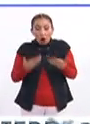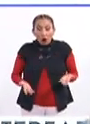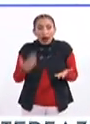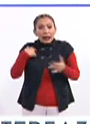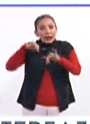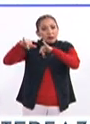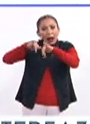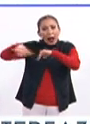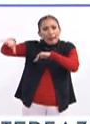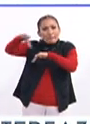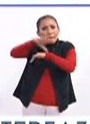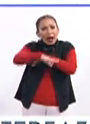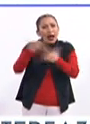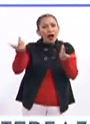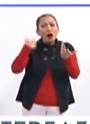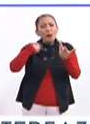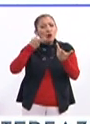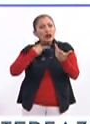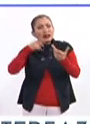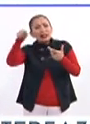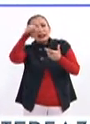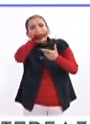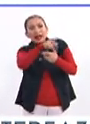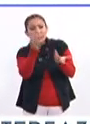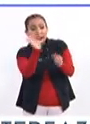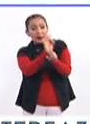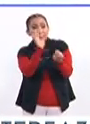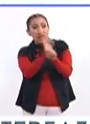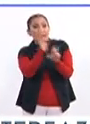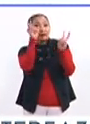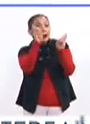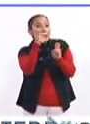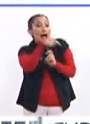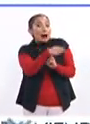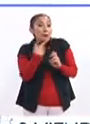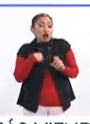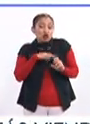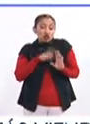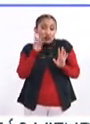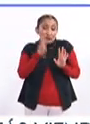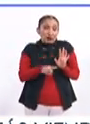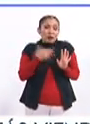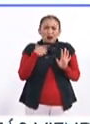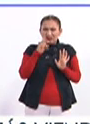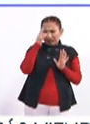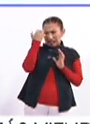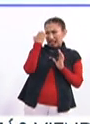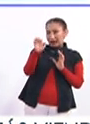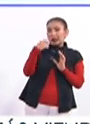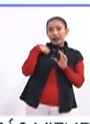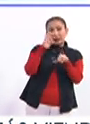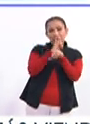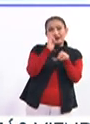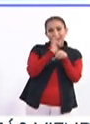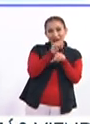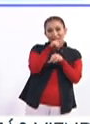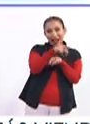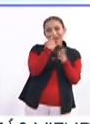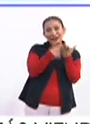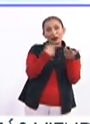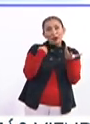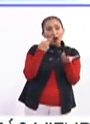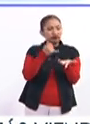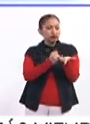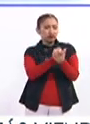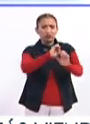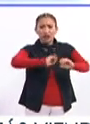composición geográfica, geopolítica, social, y defender temas que a lo mejor para nuestra realidad son muy ajenos y defenderlos a partir ya de